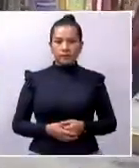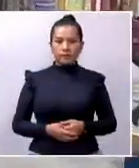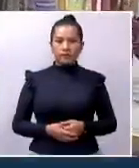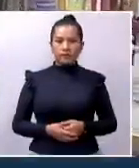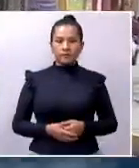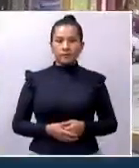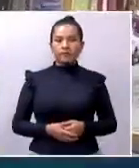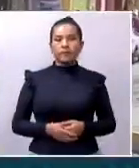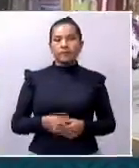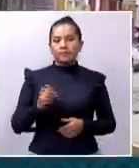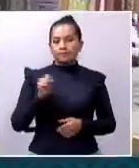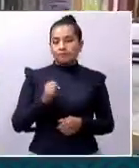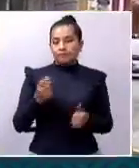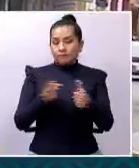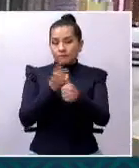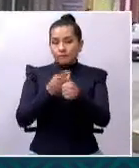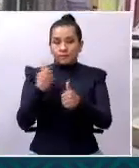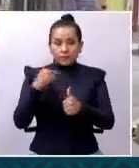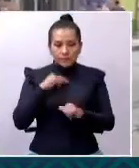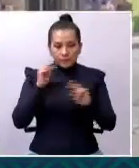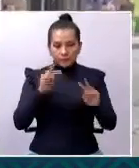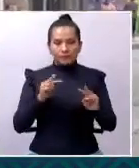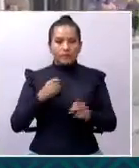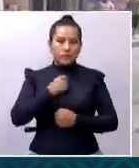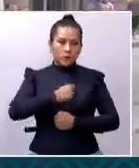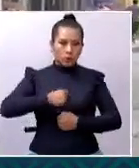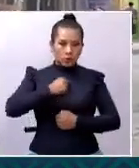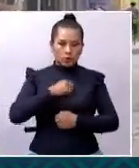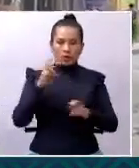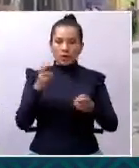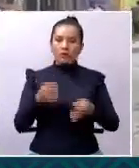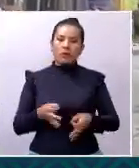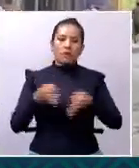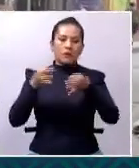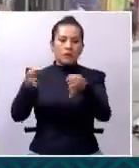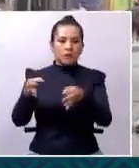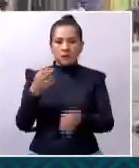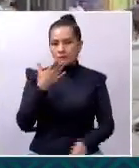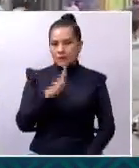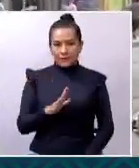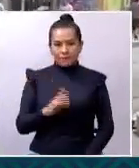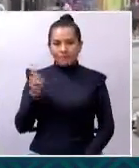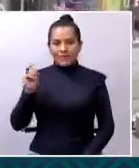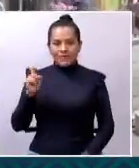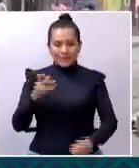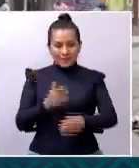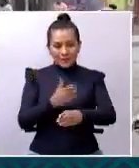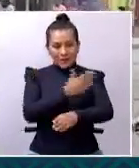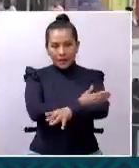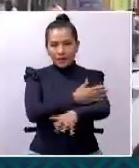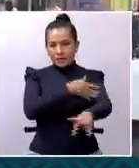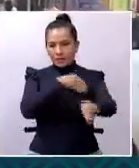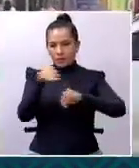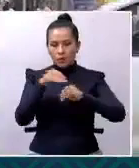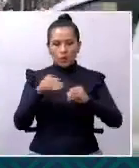Bueno, lo primero lamentamos de que hay esta prórroga, debería tomarse las medidas correspondientes,